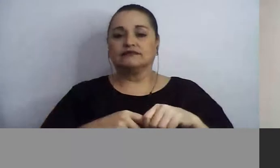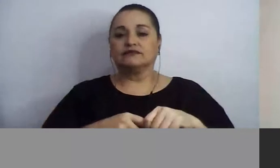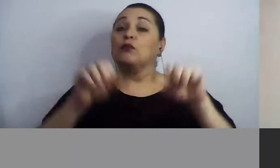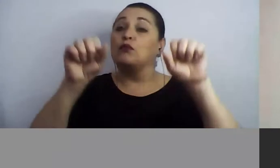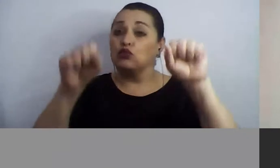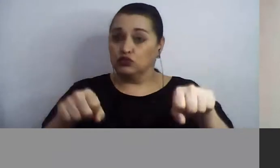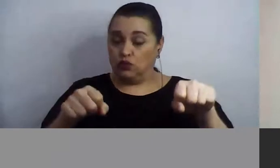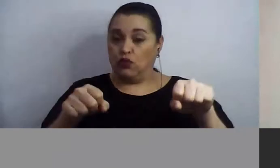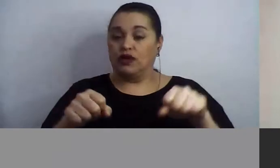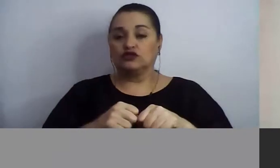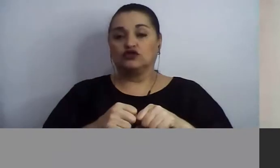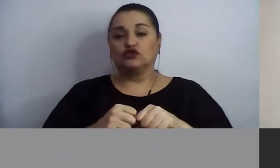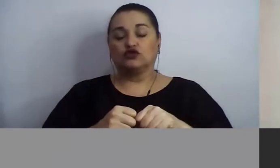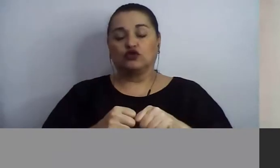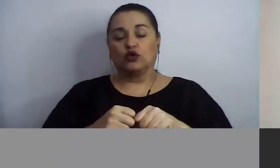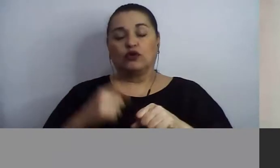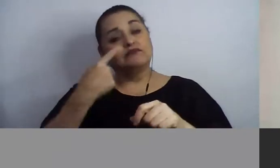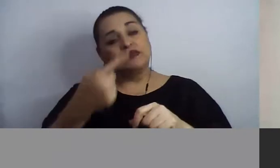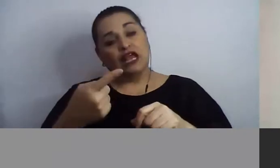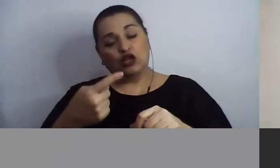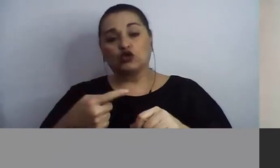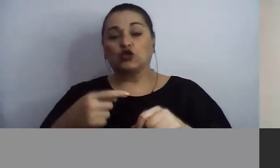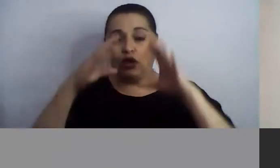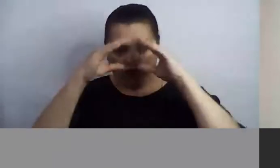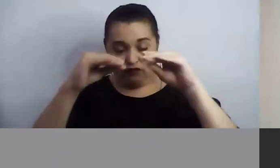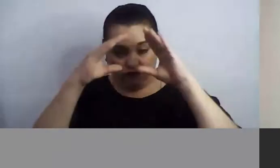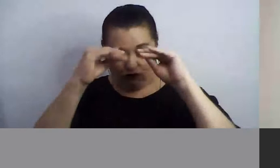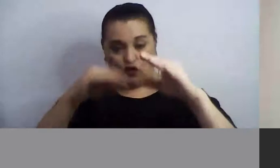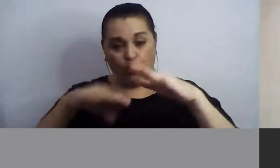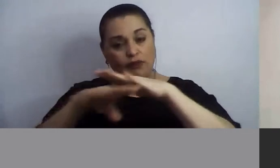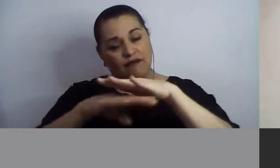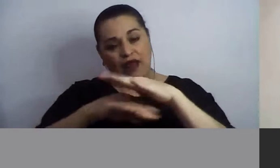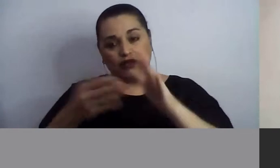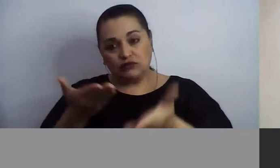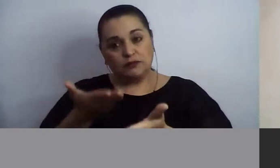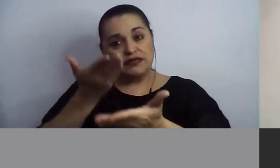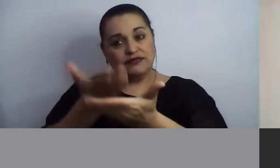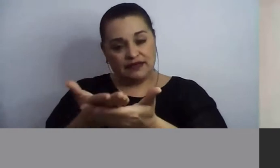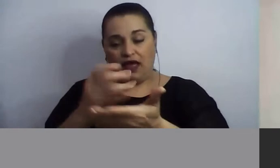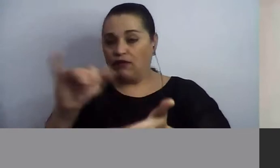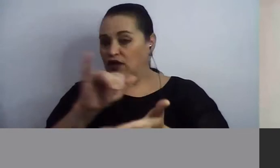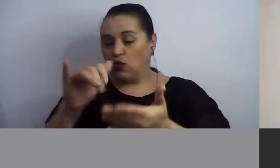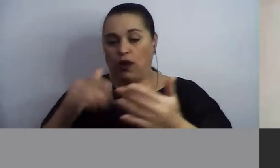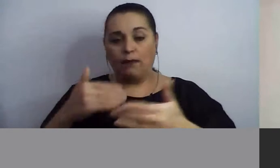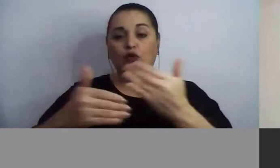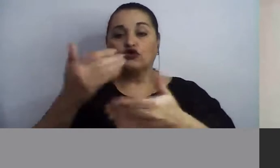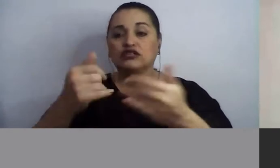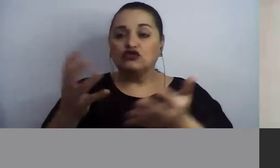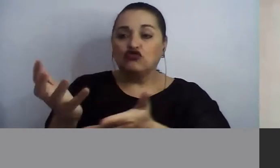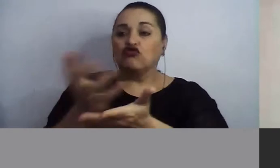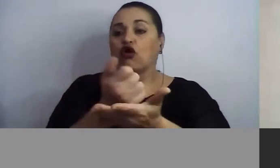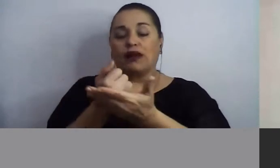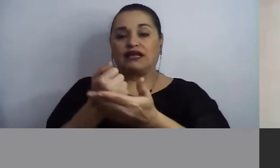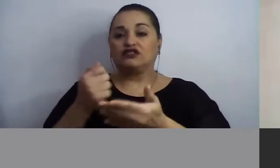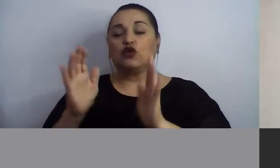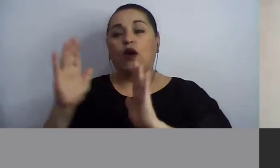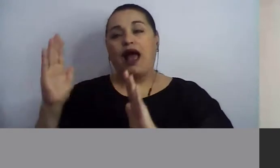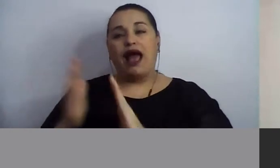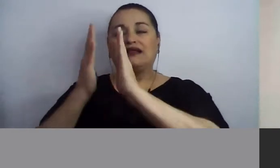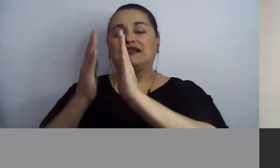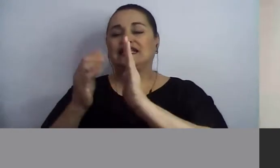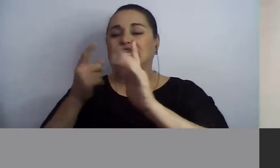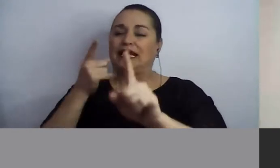supuesto, a la luz del Informe Nacional Voluntario de Avances presentado, así como el proceso de recuperación ante los lamentables